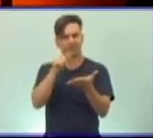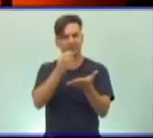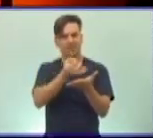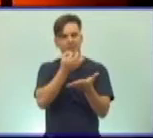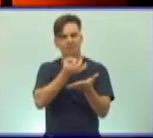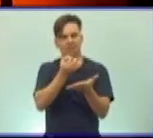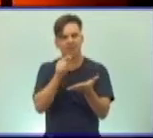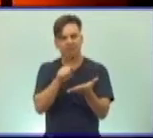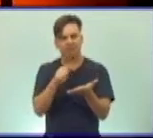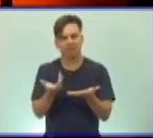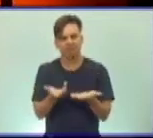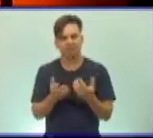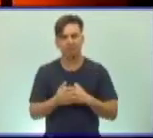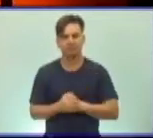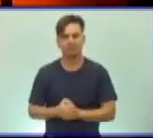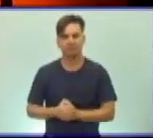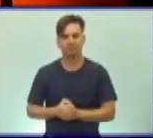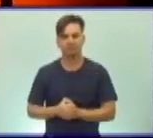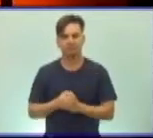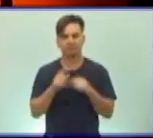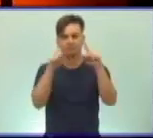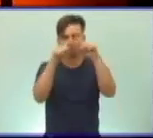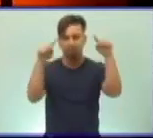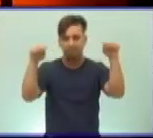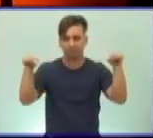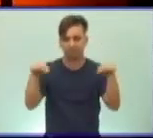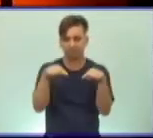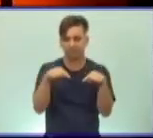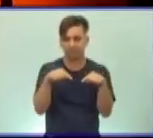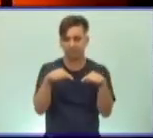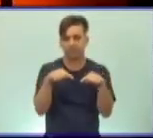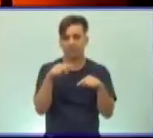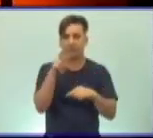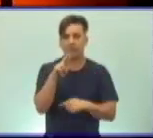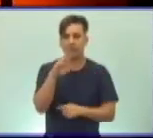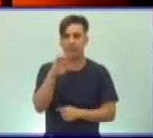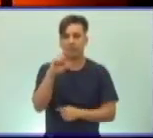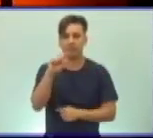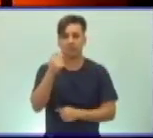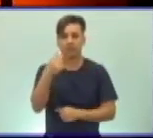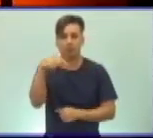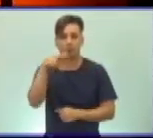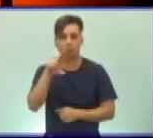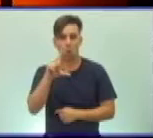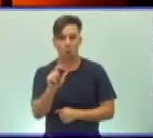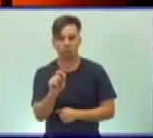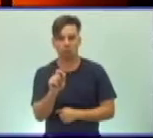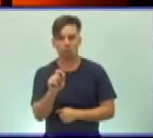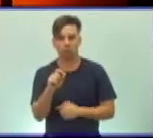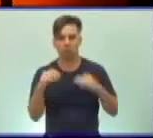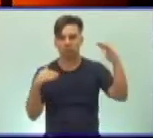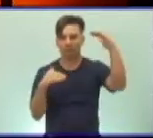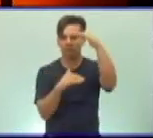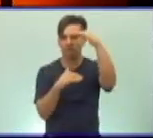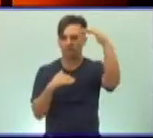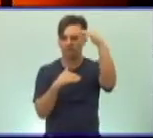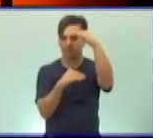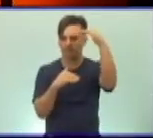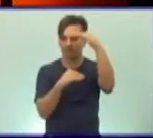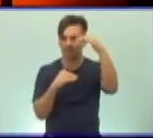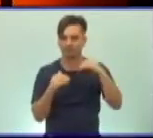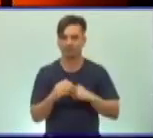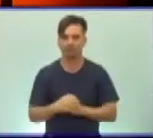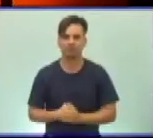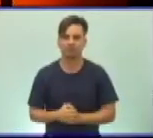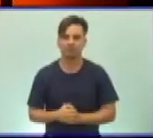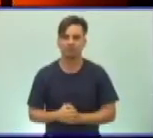dicen que el trapecio es rectángulo, pero además por ser trapecio, sus bases son paralelas. Y si las